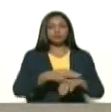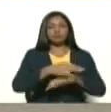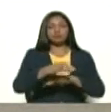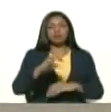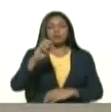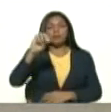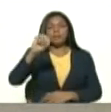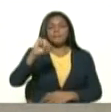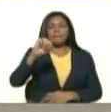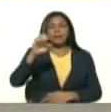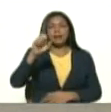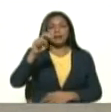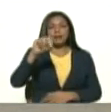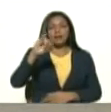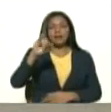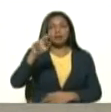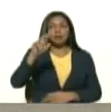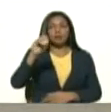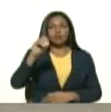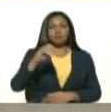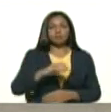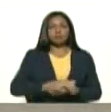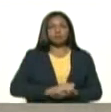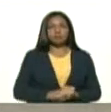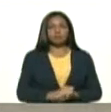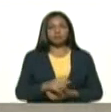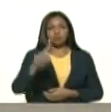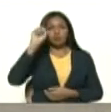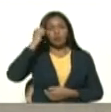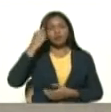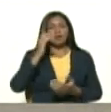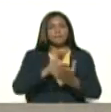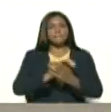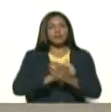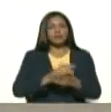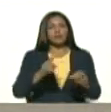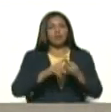Maneiro, Maneiro. ¿Te acuerdas, tu amigo?